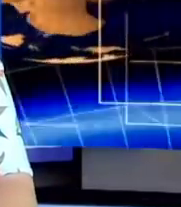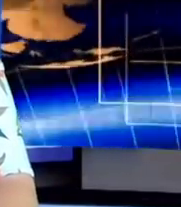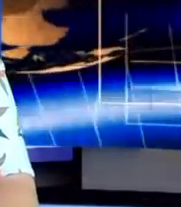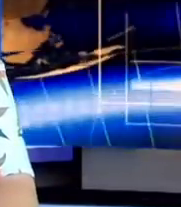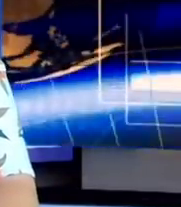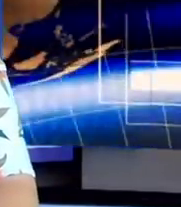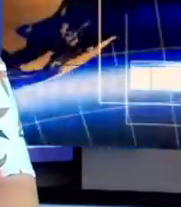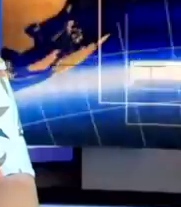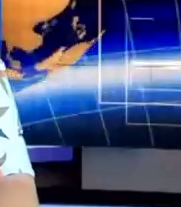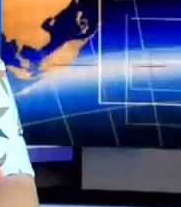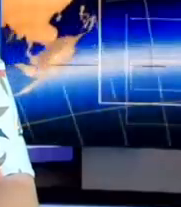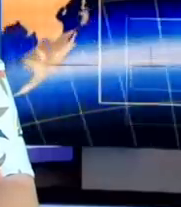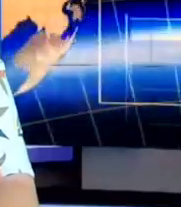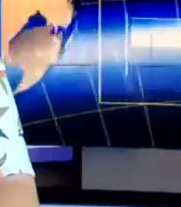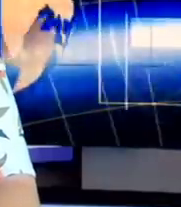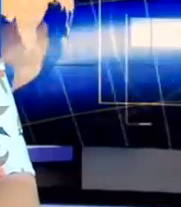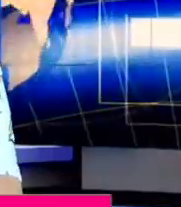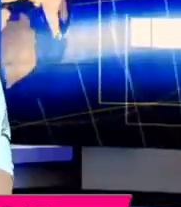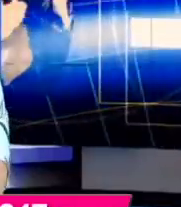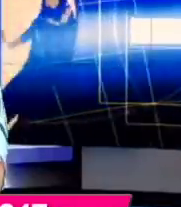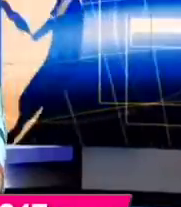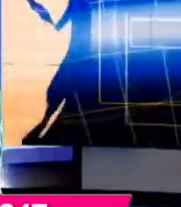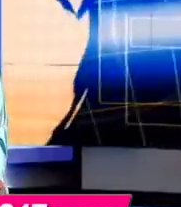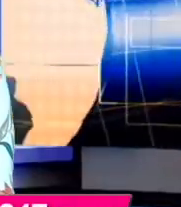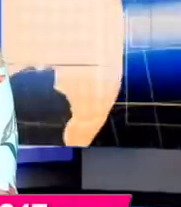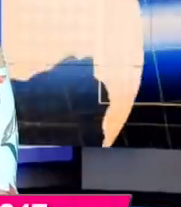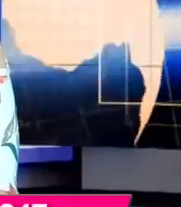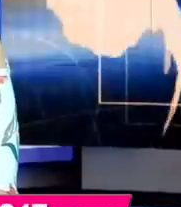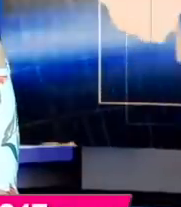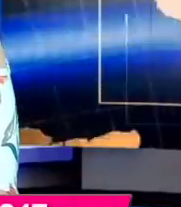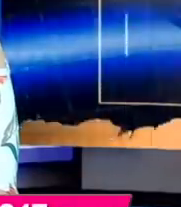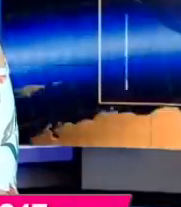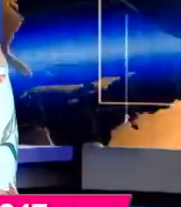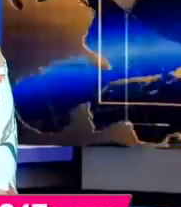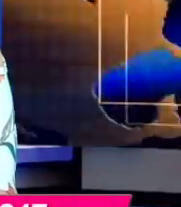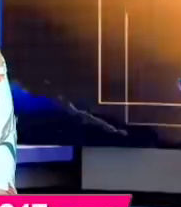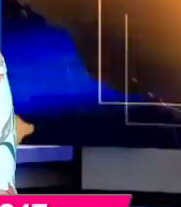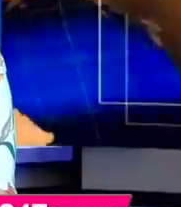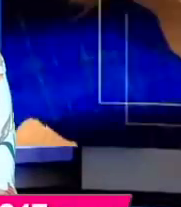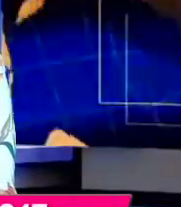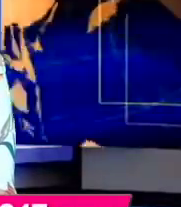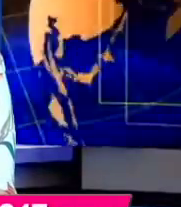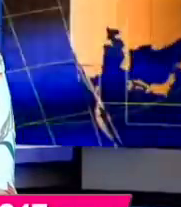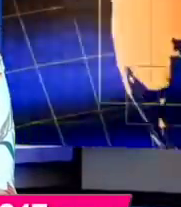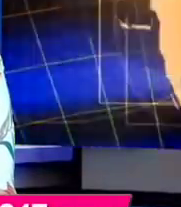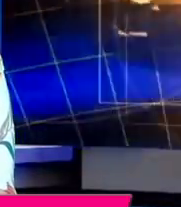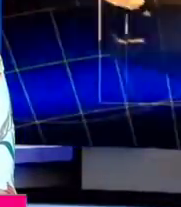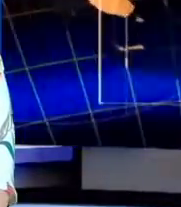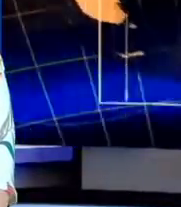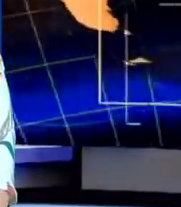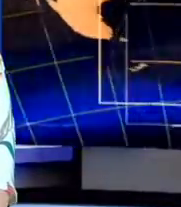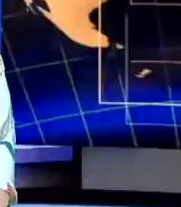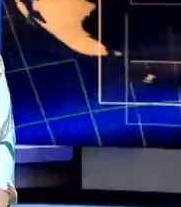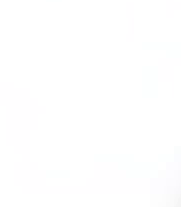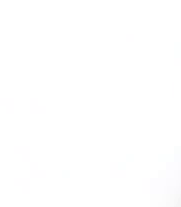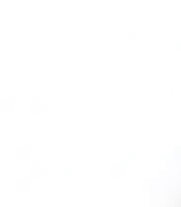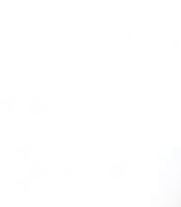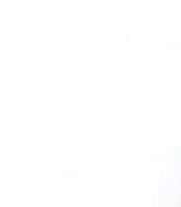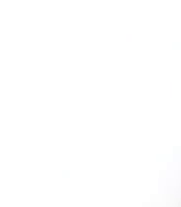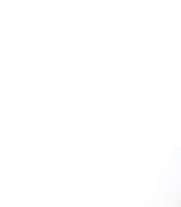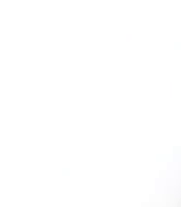nuestros contenidos. Síganme en redes sociales, no olviden dejarnos su opinión en la caja de los comentarios y ayúdenme compartiendo este video.